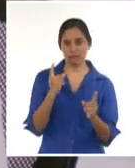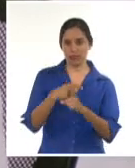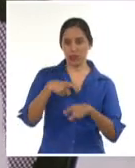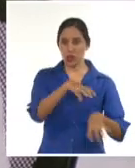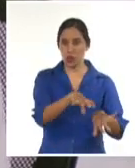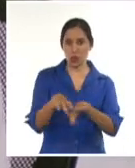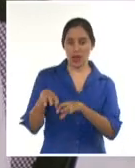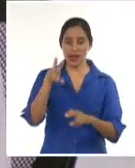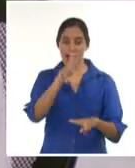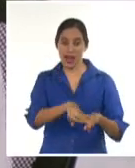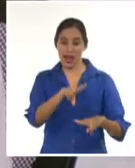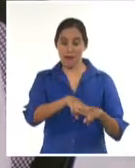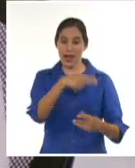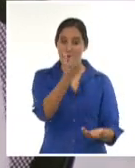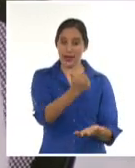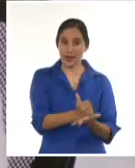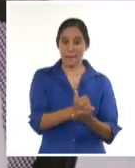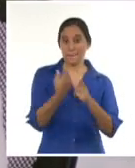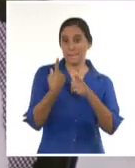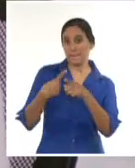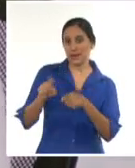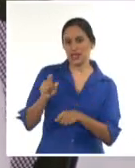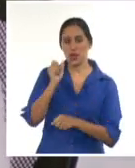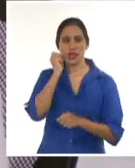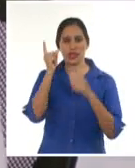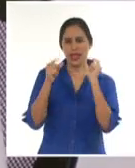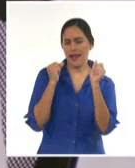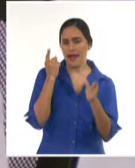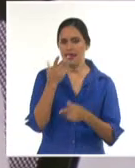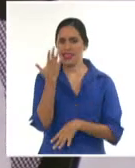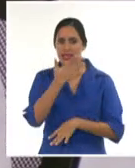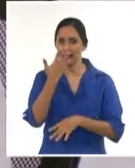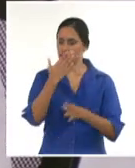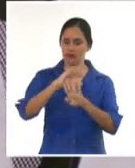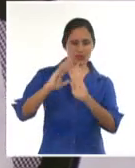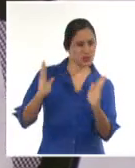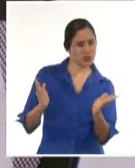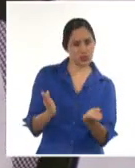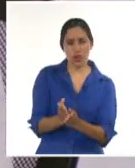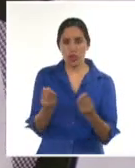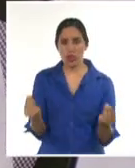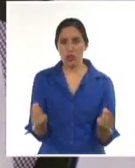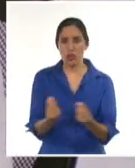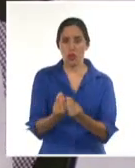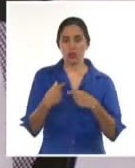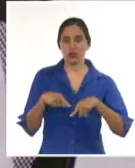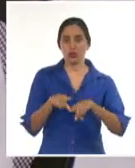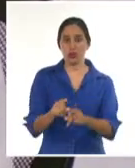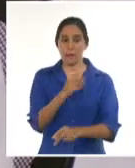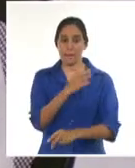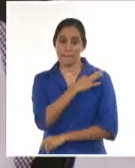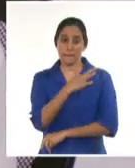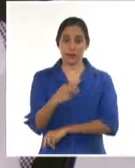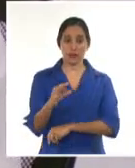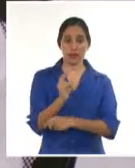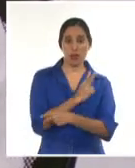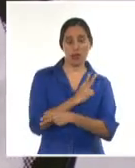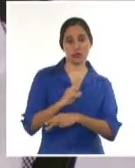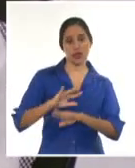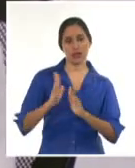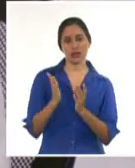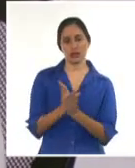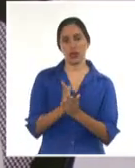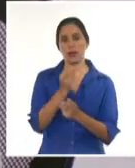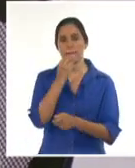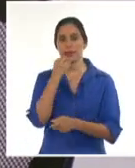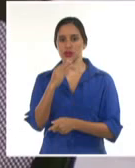Habana. Pero el mérito es de todos, porque solo la voluntad de todos la hizo no solo posible, sino